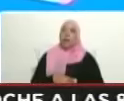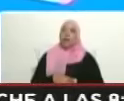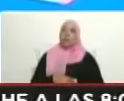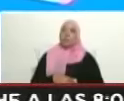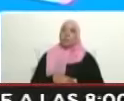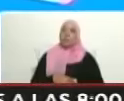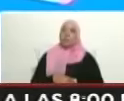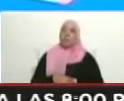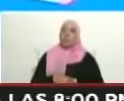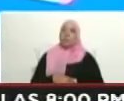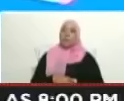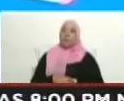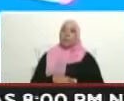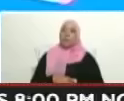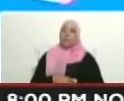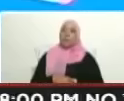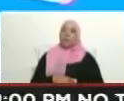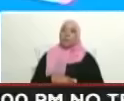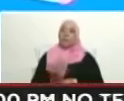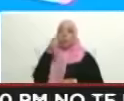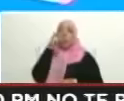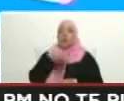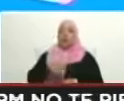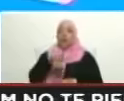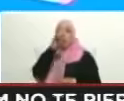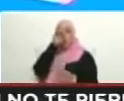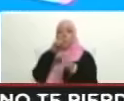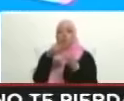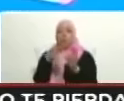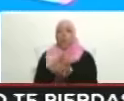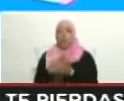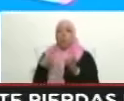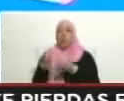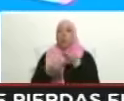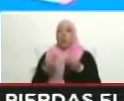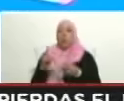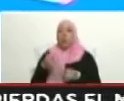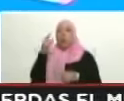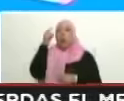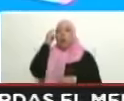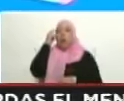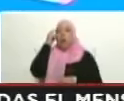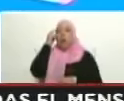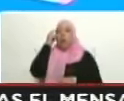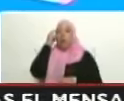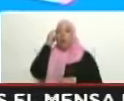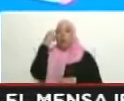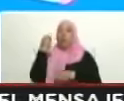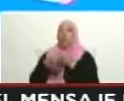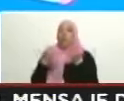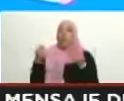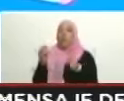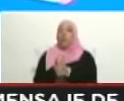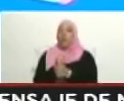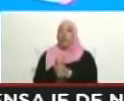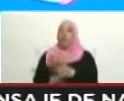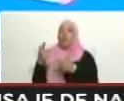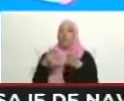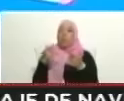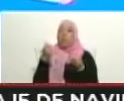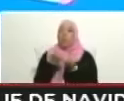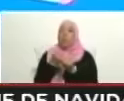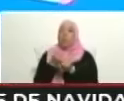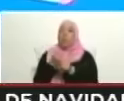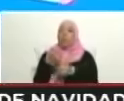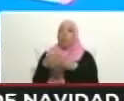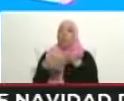Porque ayer logramos, como lo dije, desde el primer día en que secuestraron al